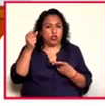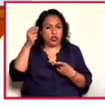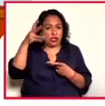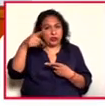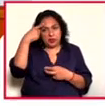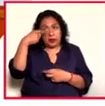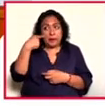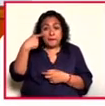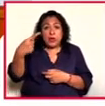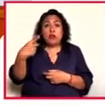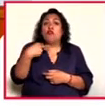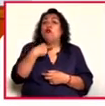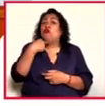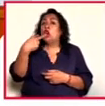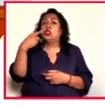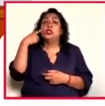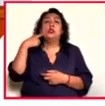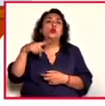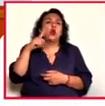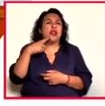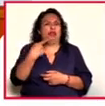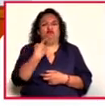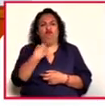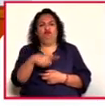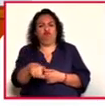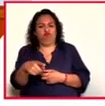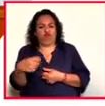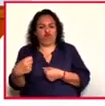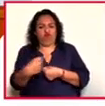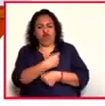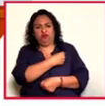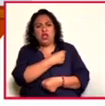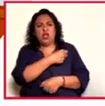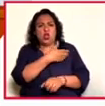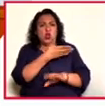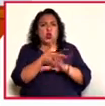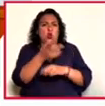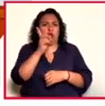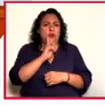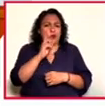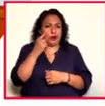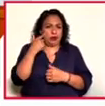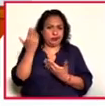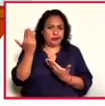las voces femeninas que denuncian el maltrato contra la mujer.